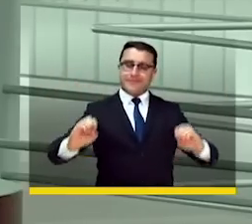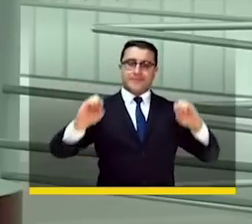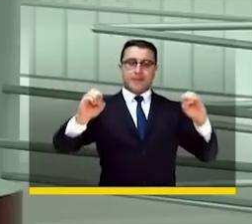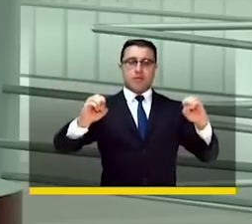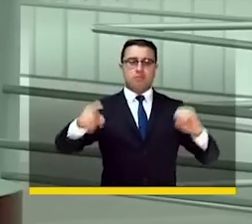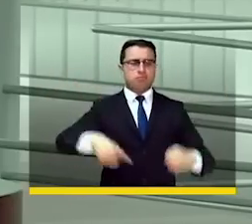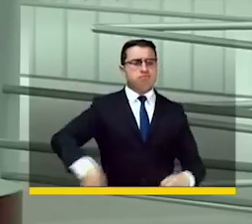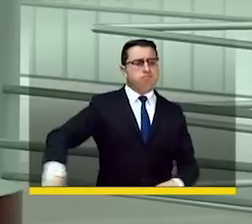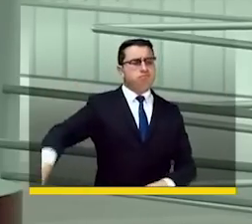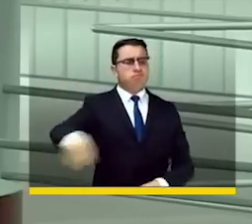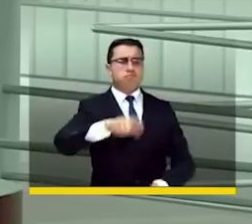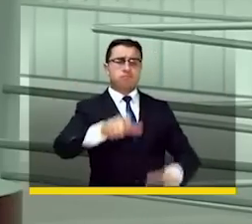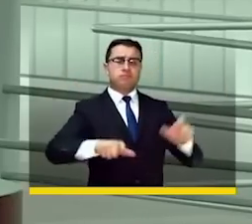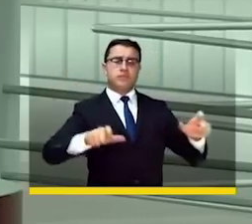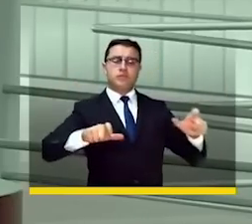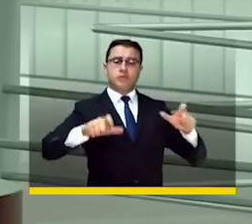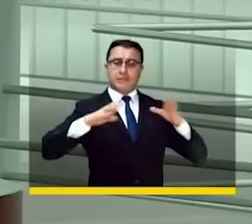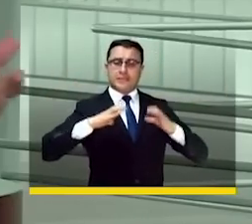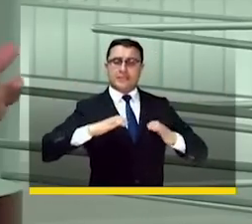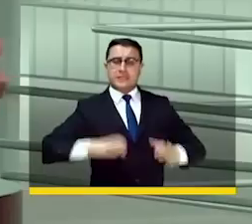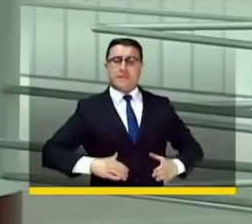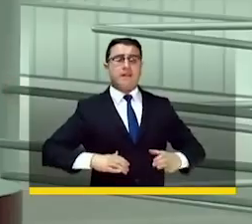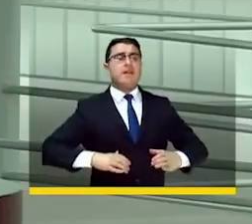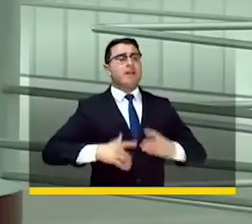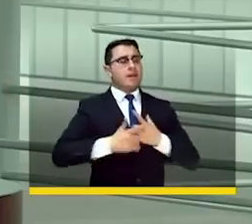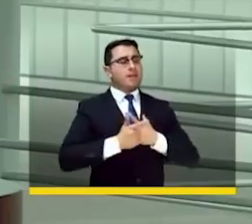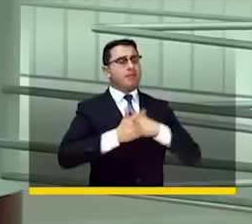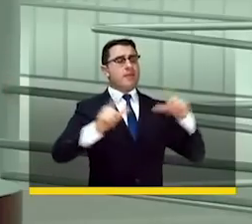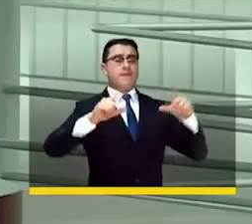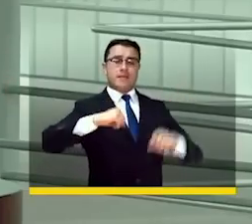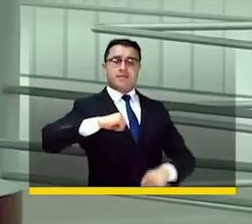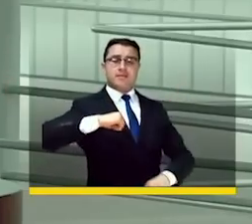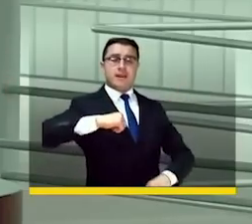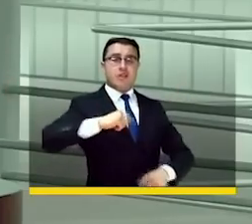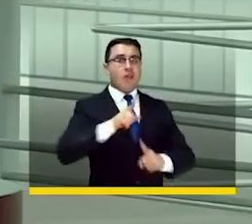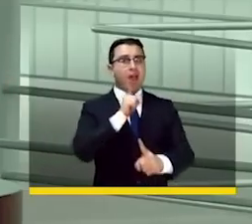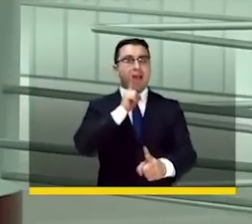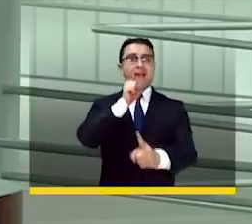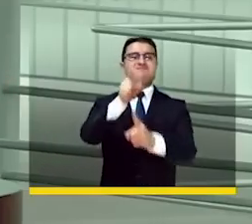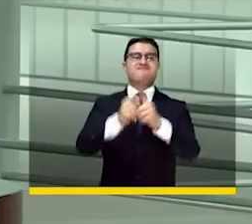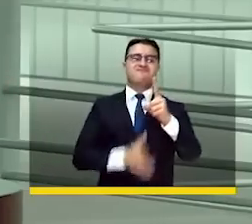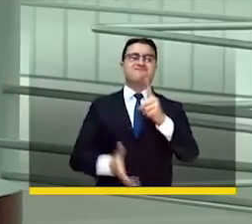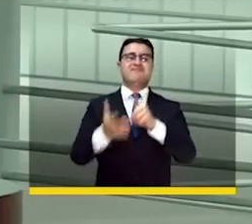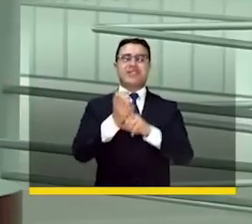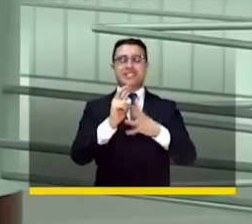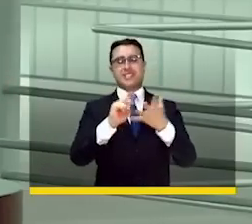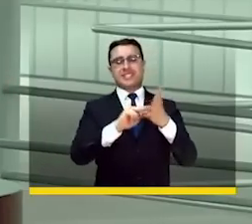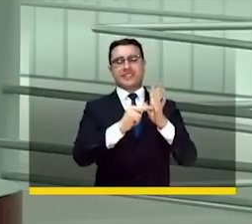y los derechos de la población civil son finalmente el objetivo de la paz.